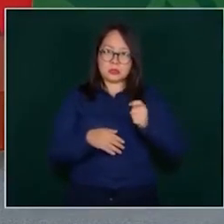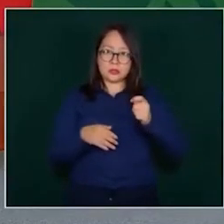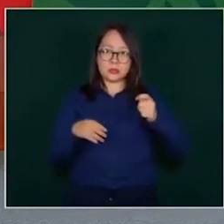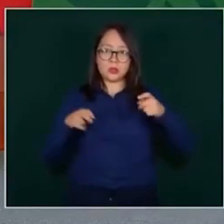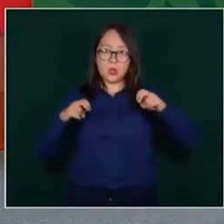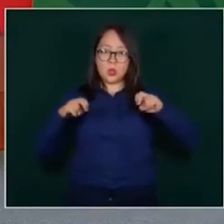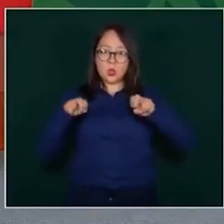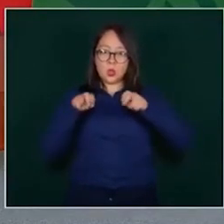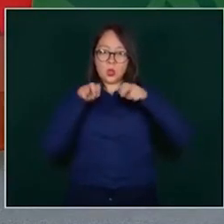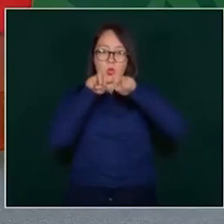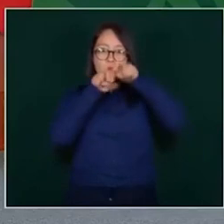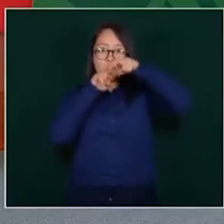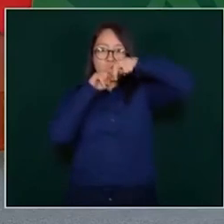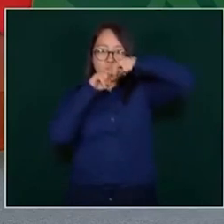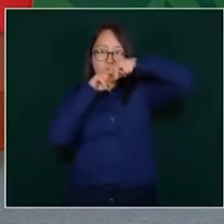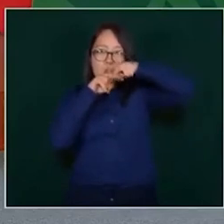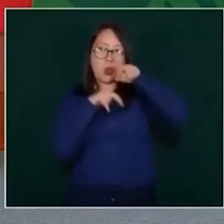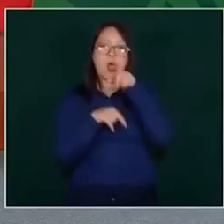Aquí la base naval